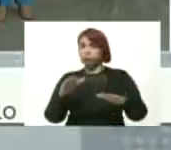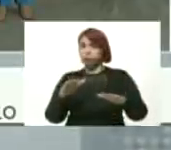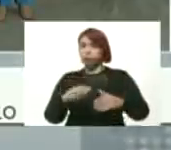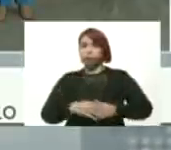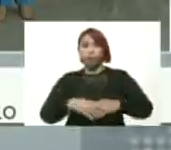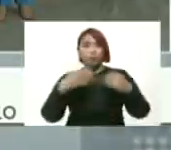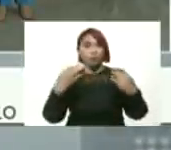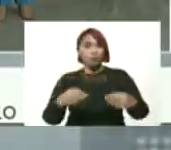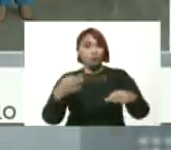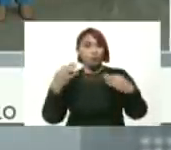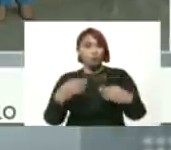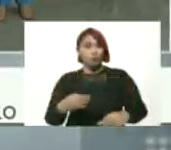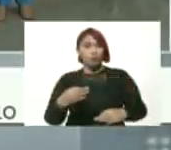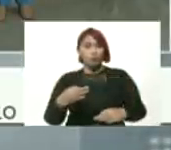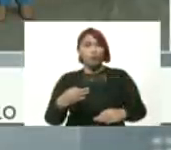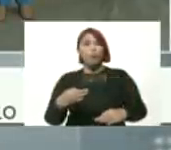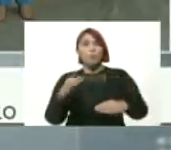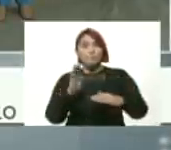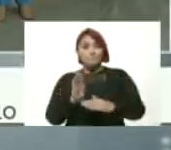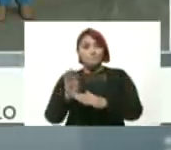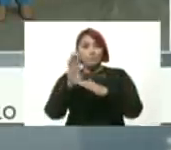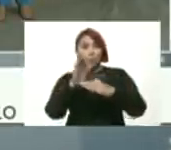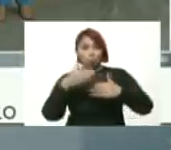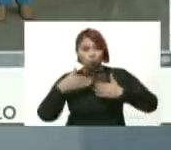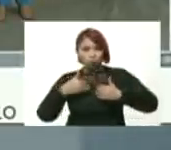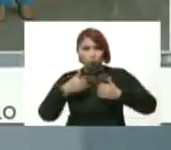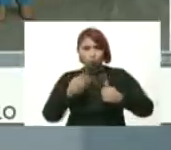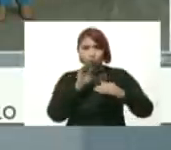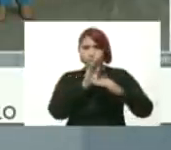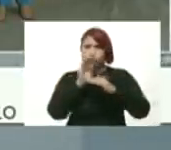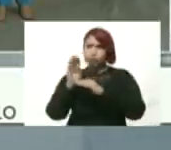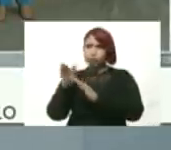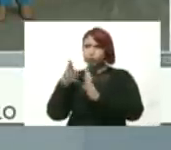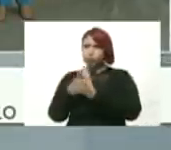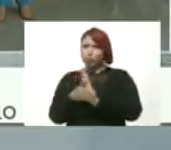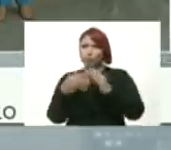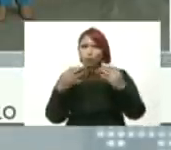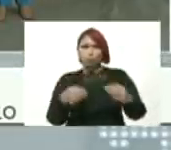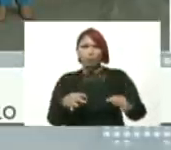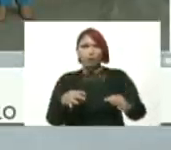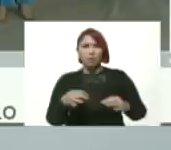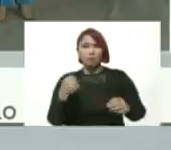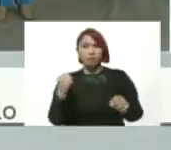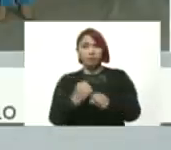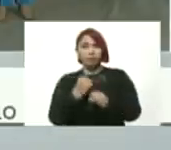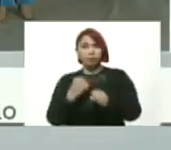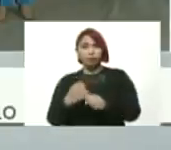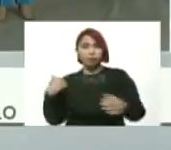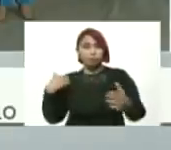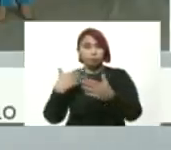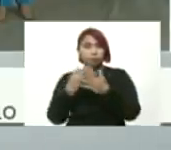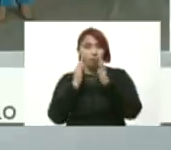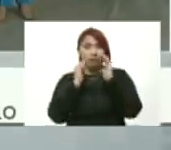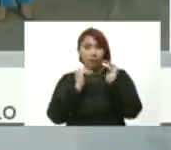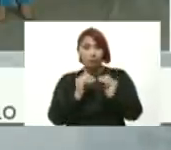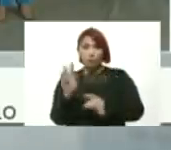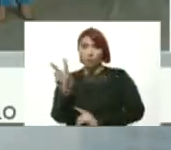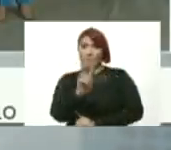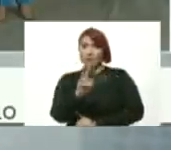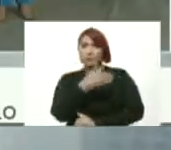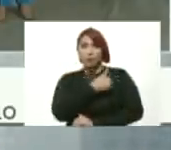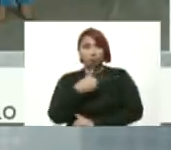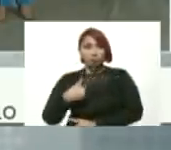normalidad bio segura sobre esa normalidad se viene trabajando atención venezuela quiero